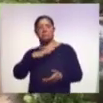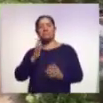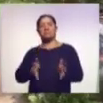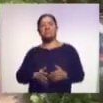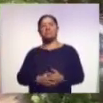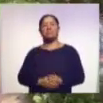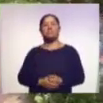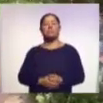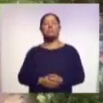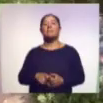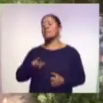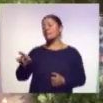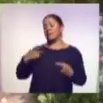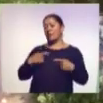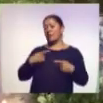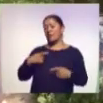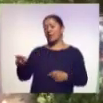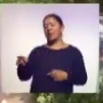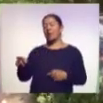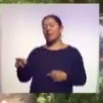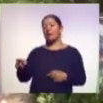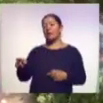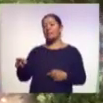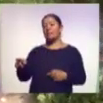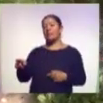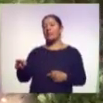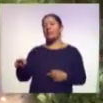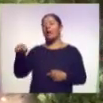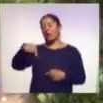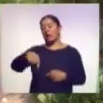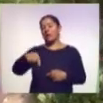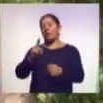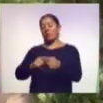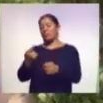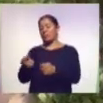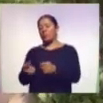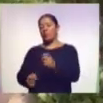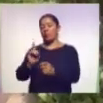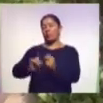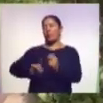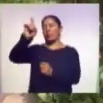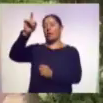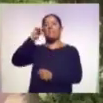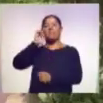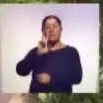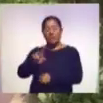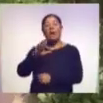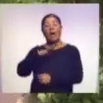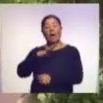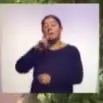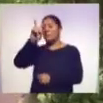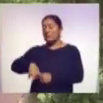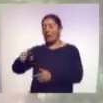el pirotécnico o la persona que va a prestar los servicios con el municipio y poder nosotros de alguna manera ver que tengan efectivamente la